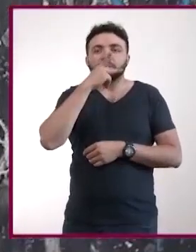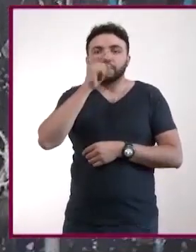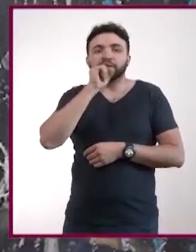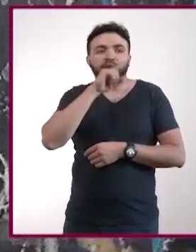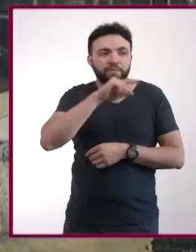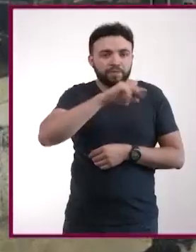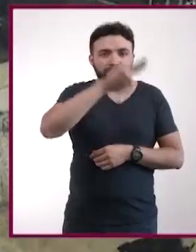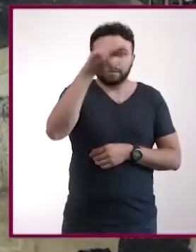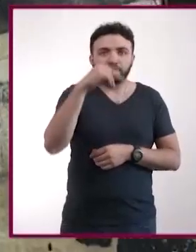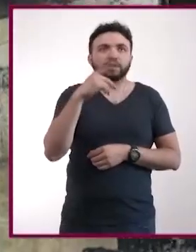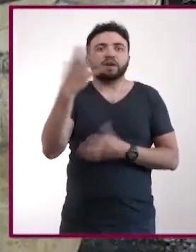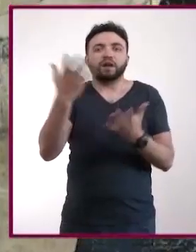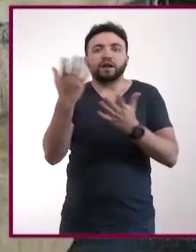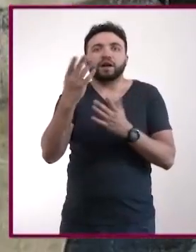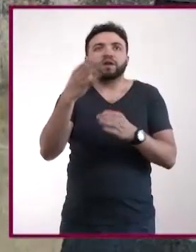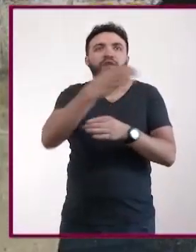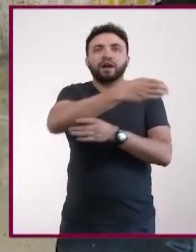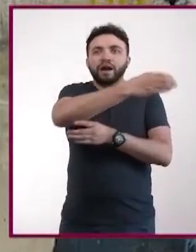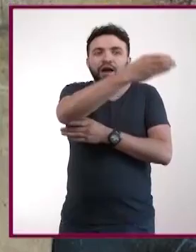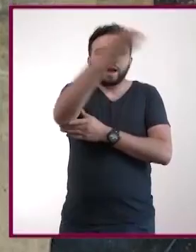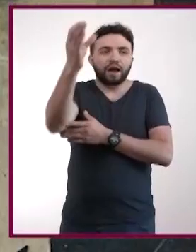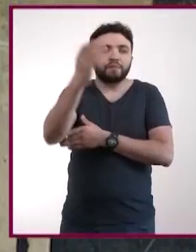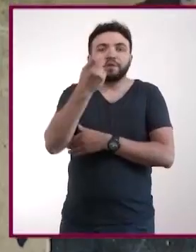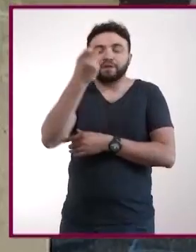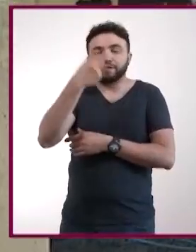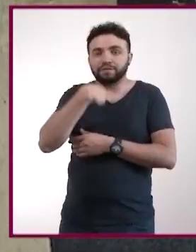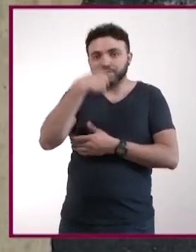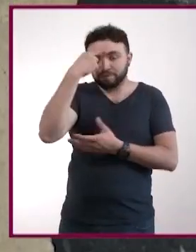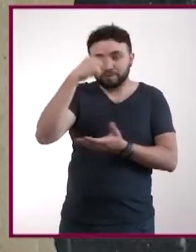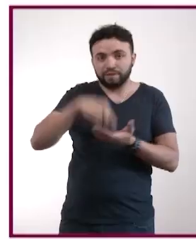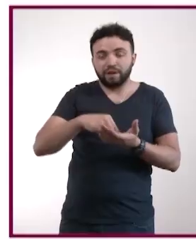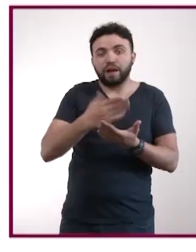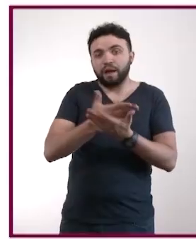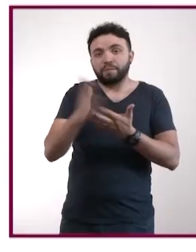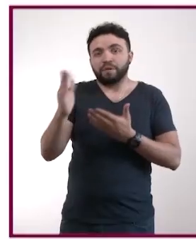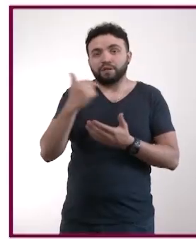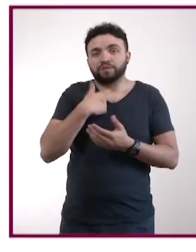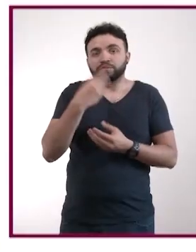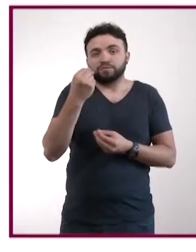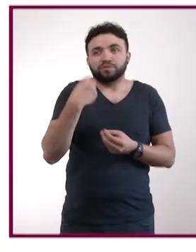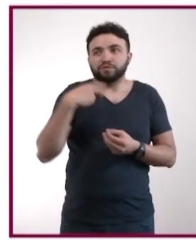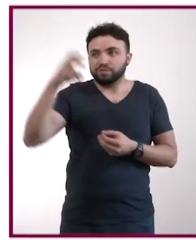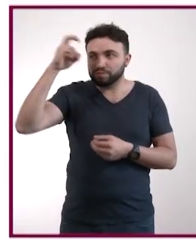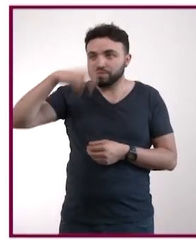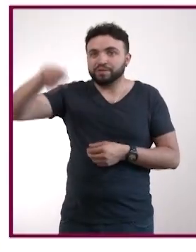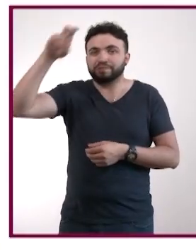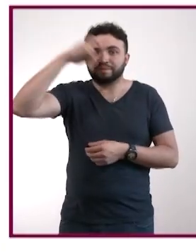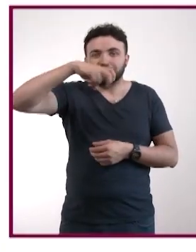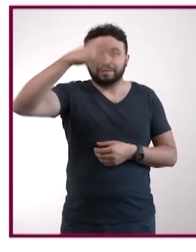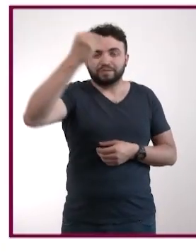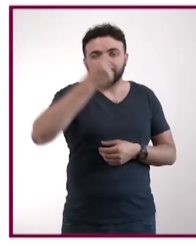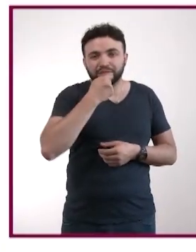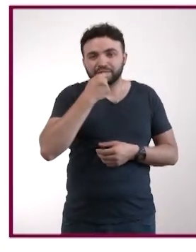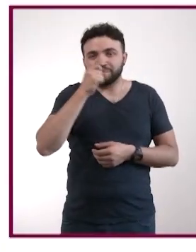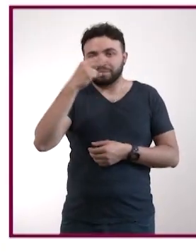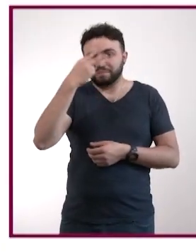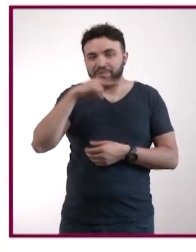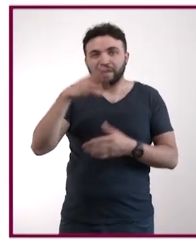Y yo como que tenía en el inconsciente todo este, y además viajé mucho de niño con mis papás por México. Entonces sí